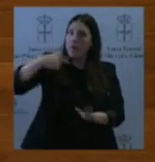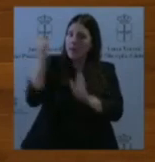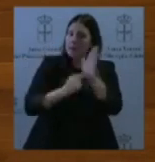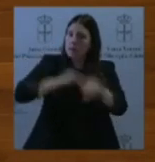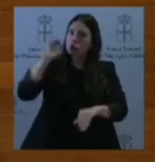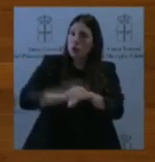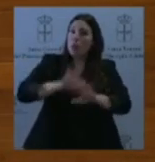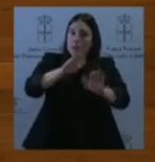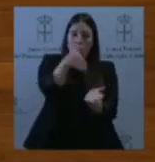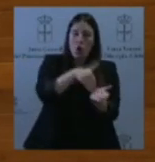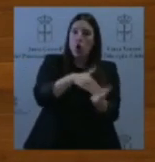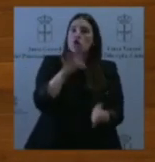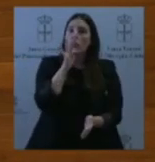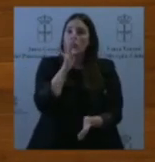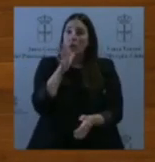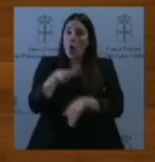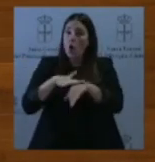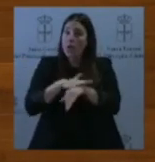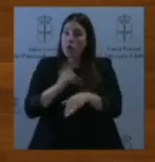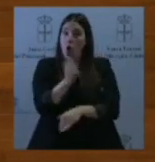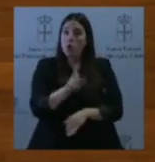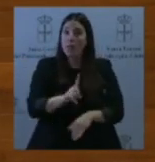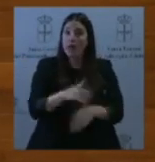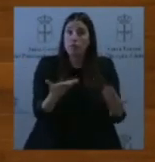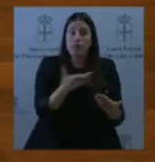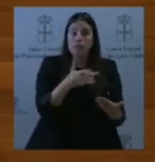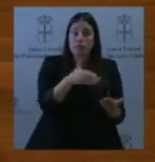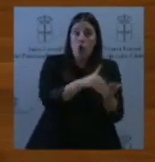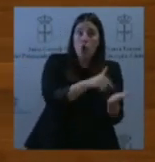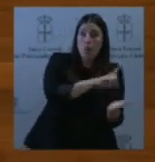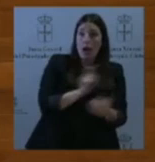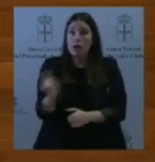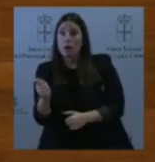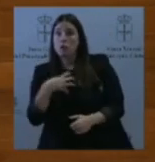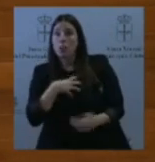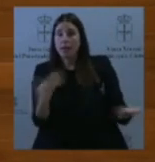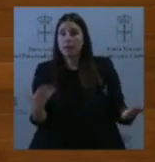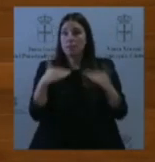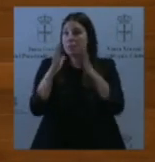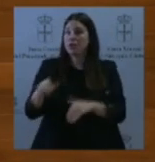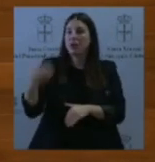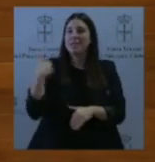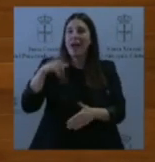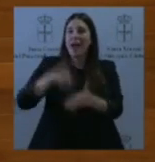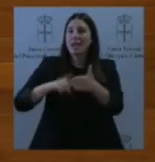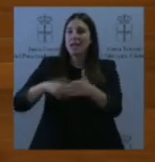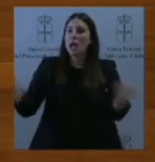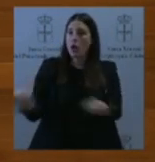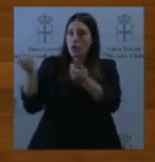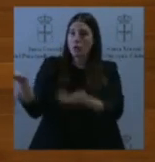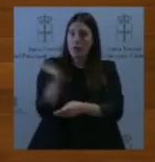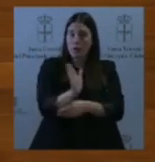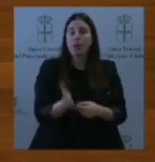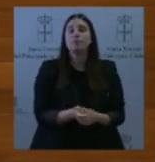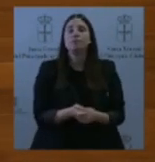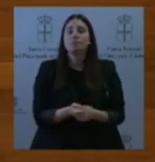pagar las viviendas de alquiler a personas que tienen una vivienda puesta en alquiler, con lo